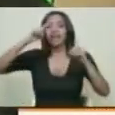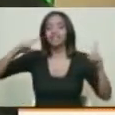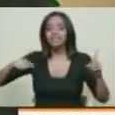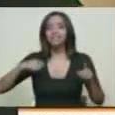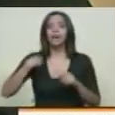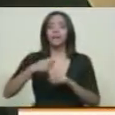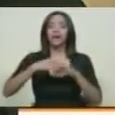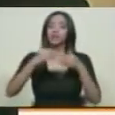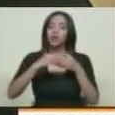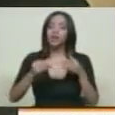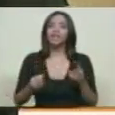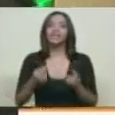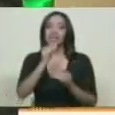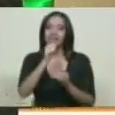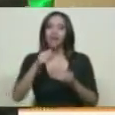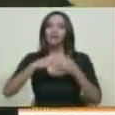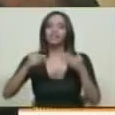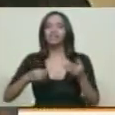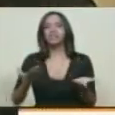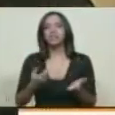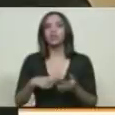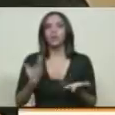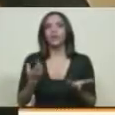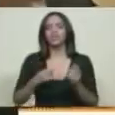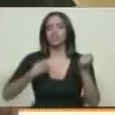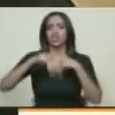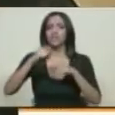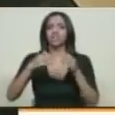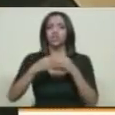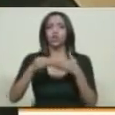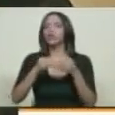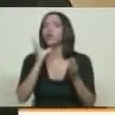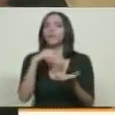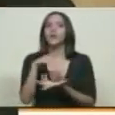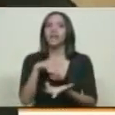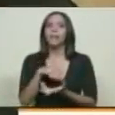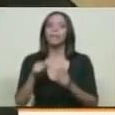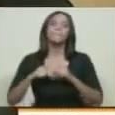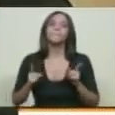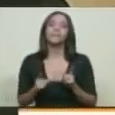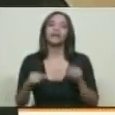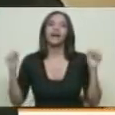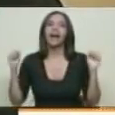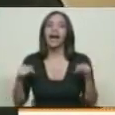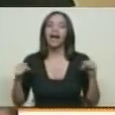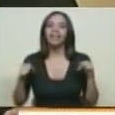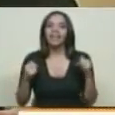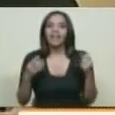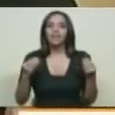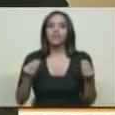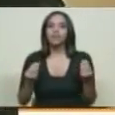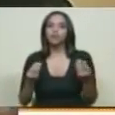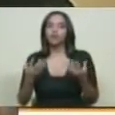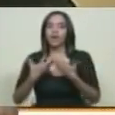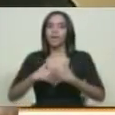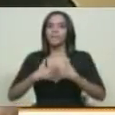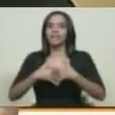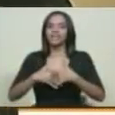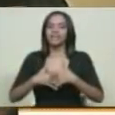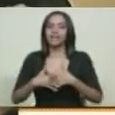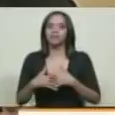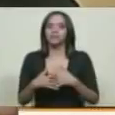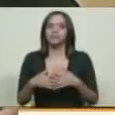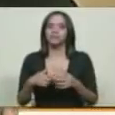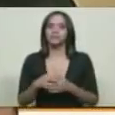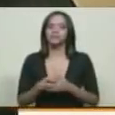paga impuestos en dólares. Y después eso se vende en dólares, no hay ningún problema. Pero es que aquí hay mucho empresario y mucho comerciante